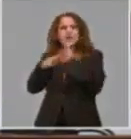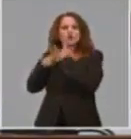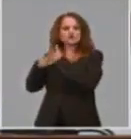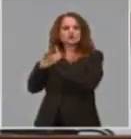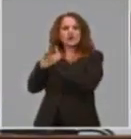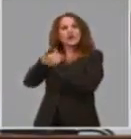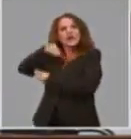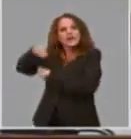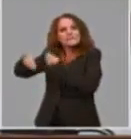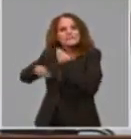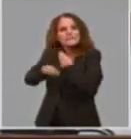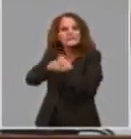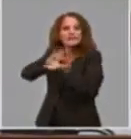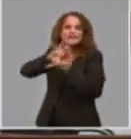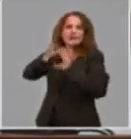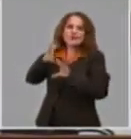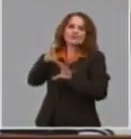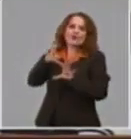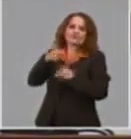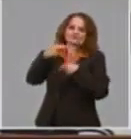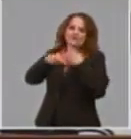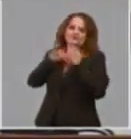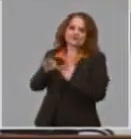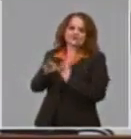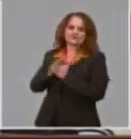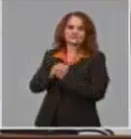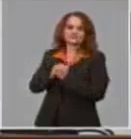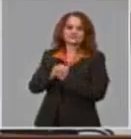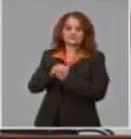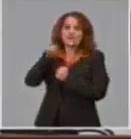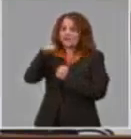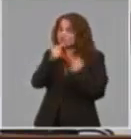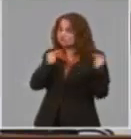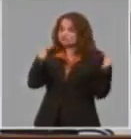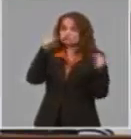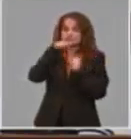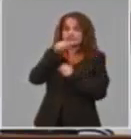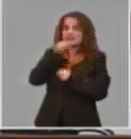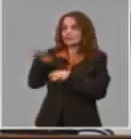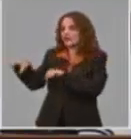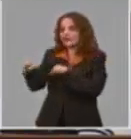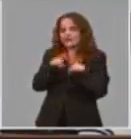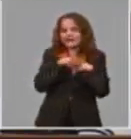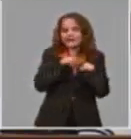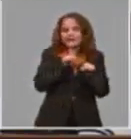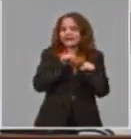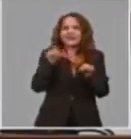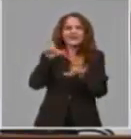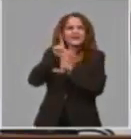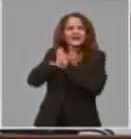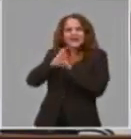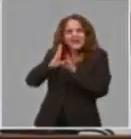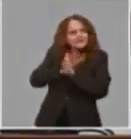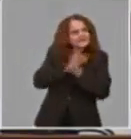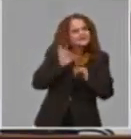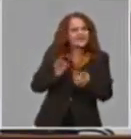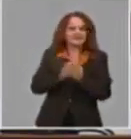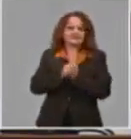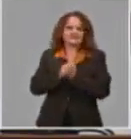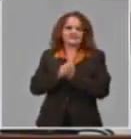Entonces estamos insistiendo en toda una acción profiláctica de comprensión para alejar, para salvar a la gente, para alejar a estas personas de esas